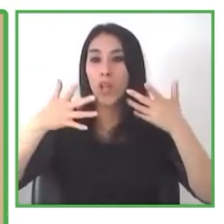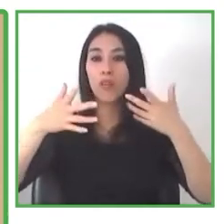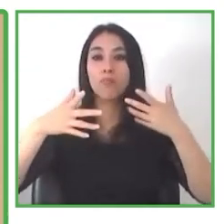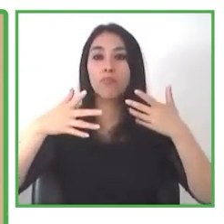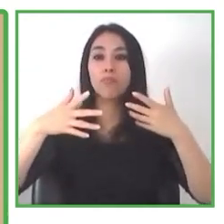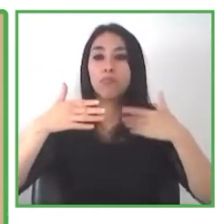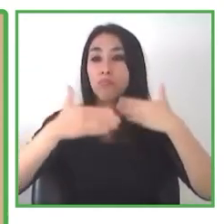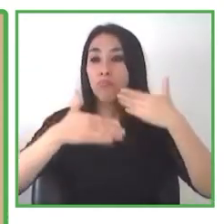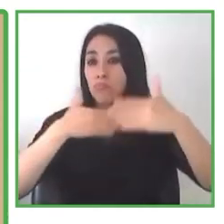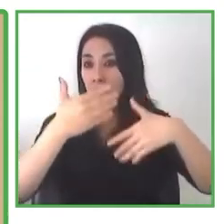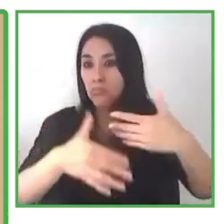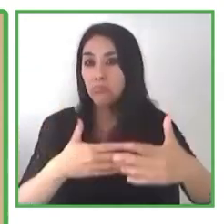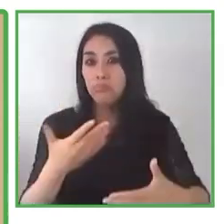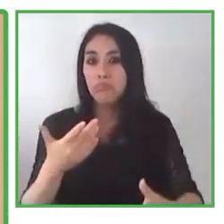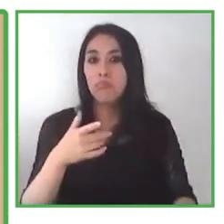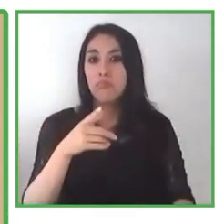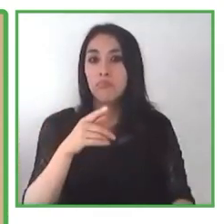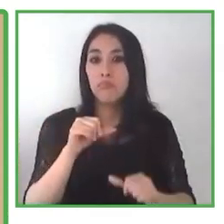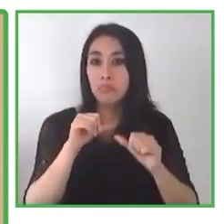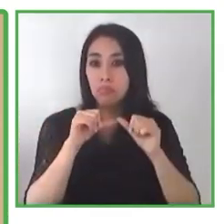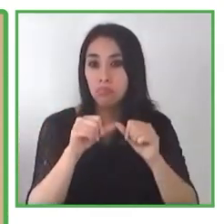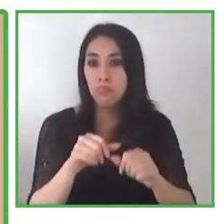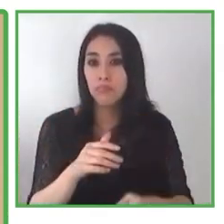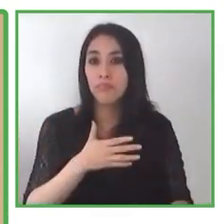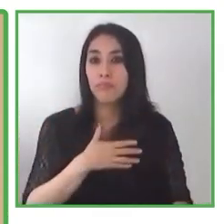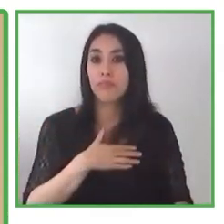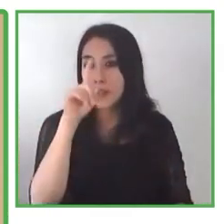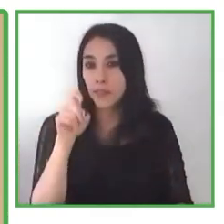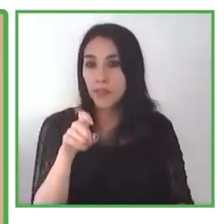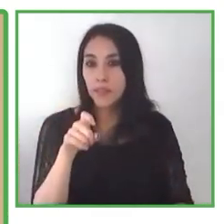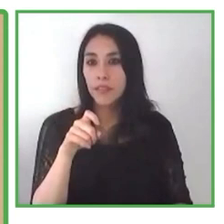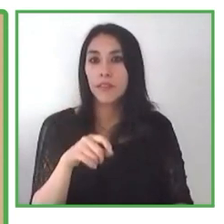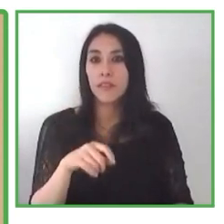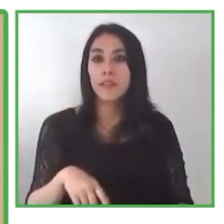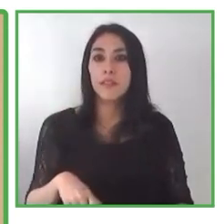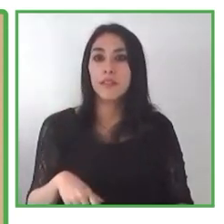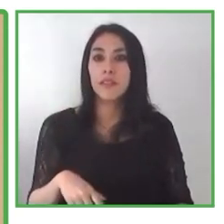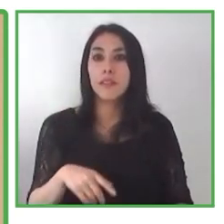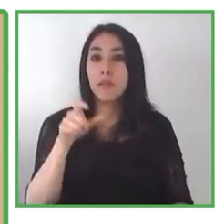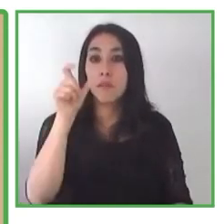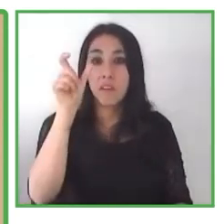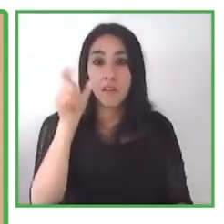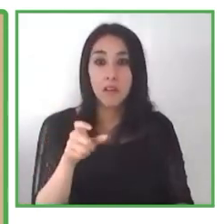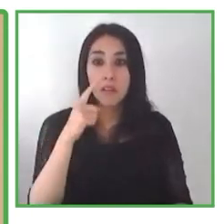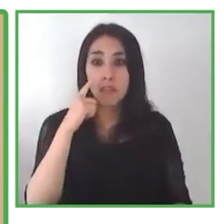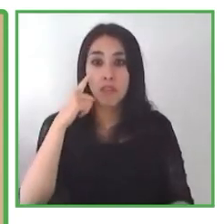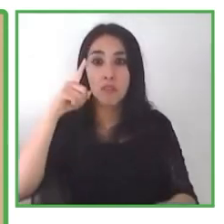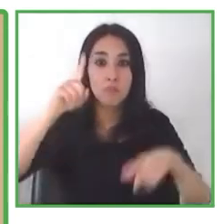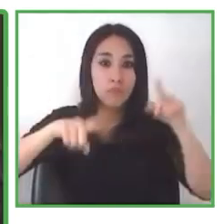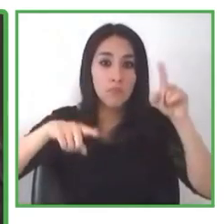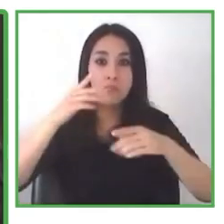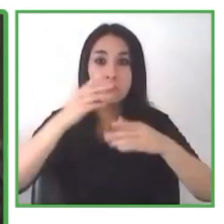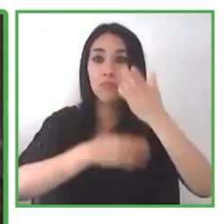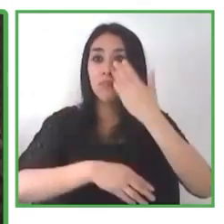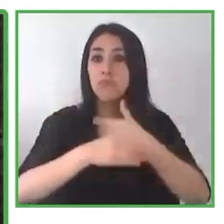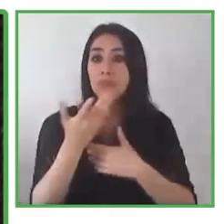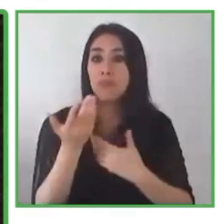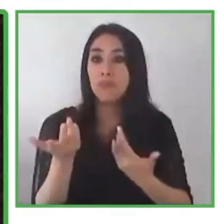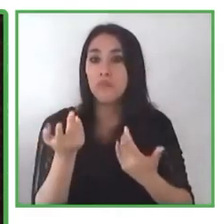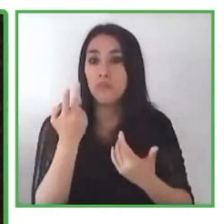de políticas y soluciones innovadoras para seguir progresando. Mi pregunta es entonces, ¿deberían